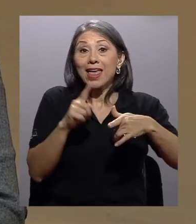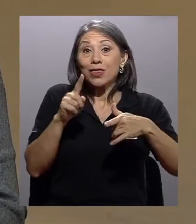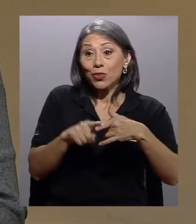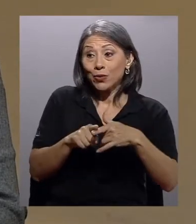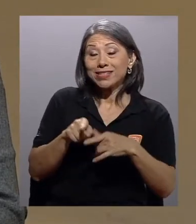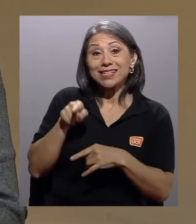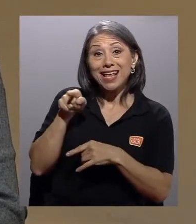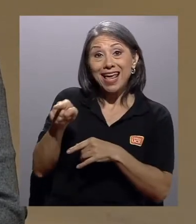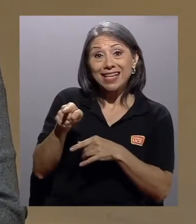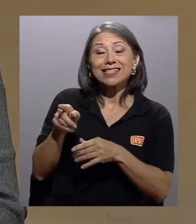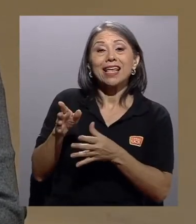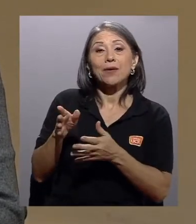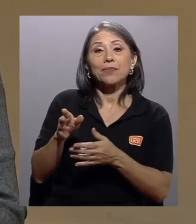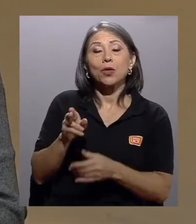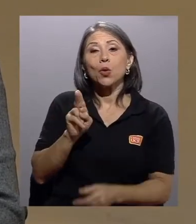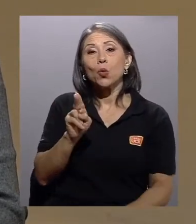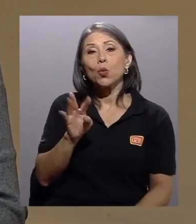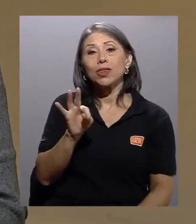nos resulta